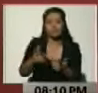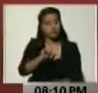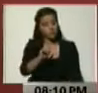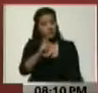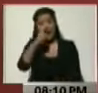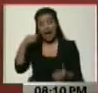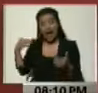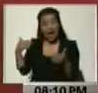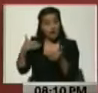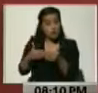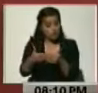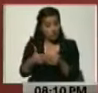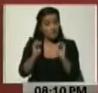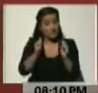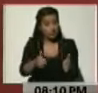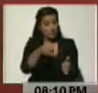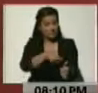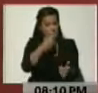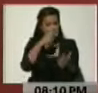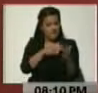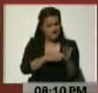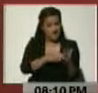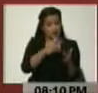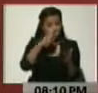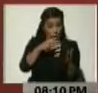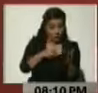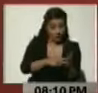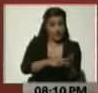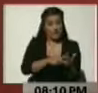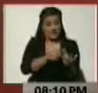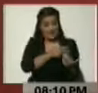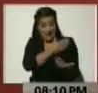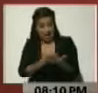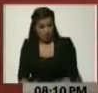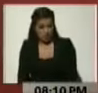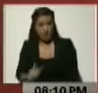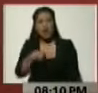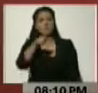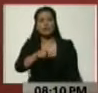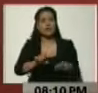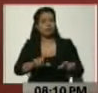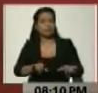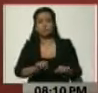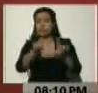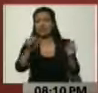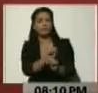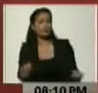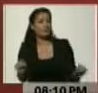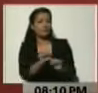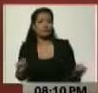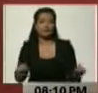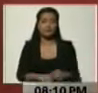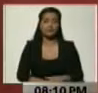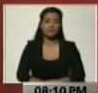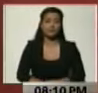año. Siempre hay gente que deja las cosas por última hora, no me puedo entrar en el sistema, que no sé qué cosa. Tiene hasta